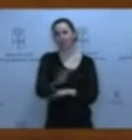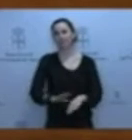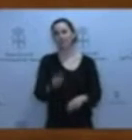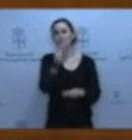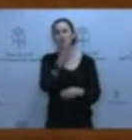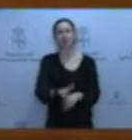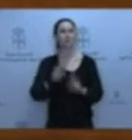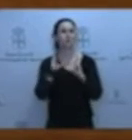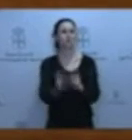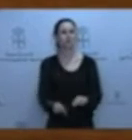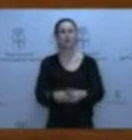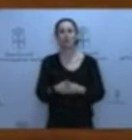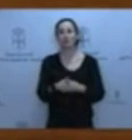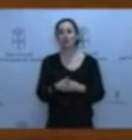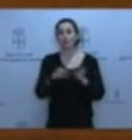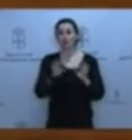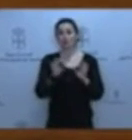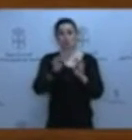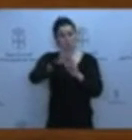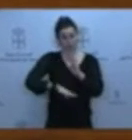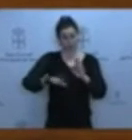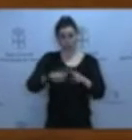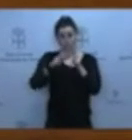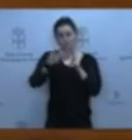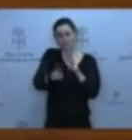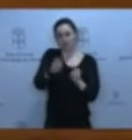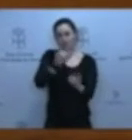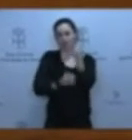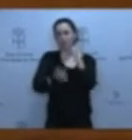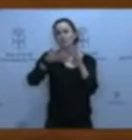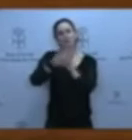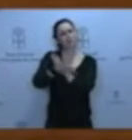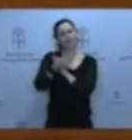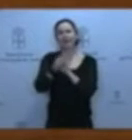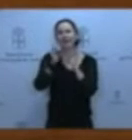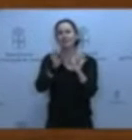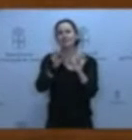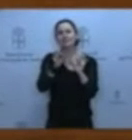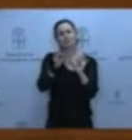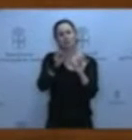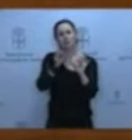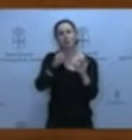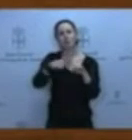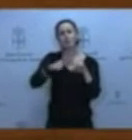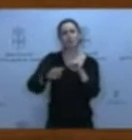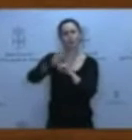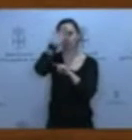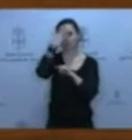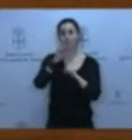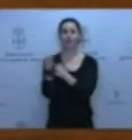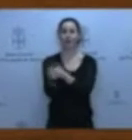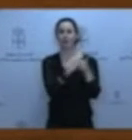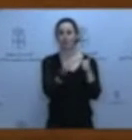¿no? Y creemos que las condiciones sociales y económicas pues, son absolutamente determinadas, ¿no? Aparte de ello, hay 20 tentativas por cada suicidio